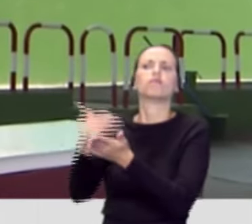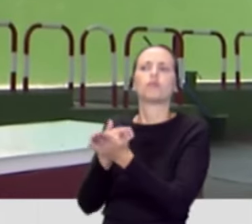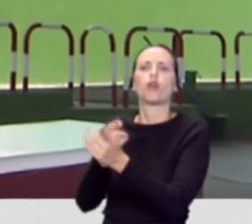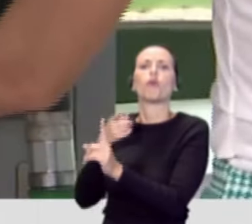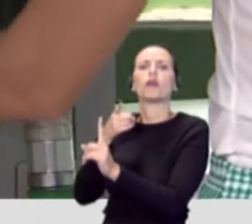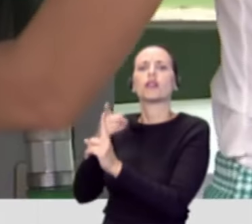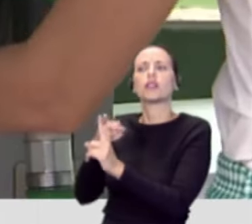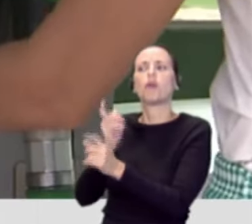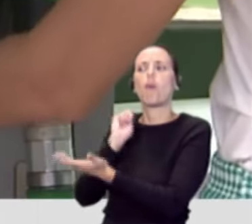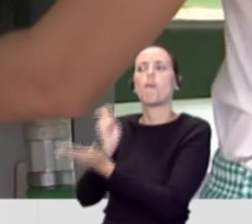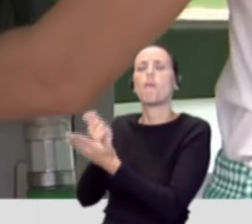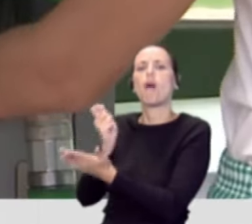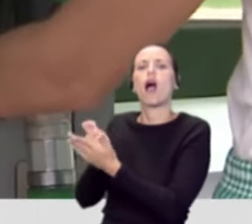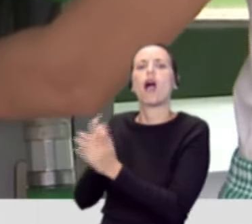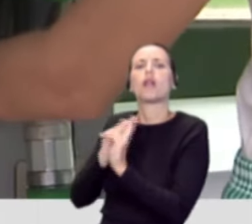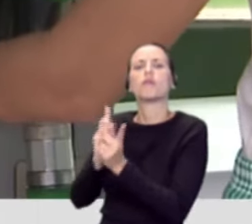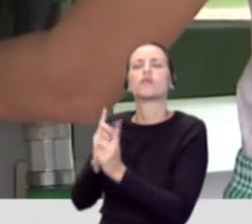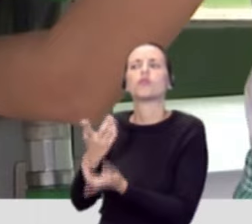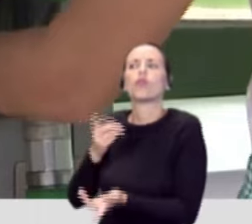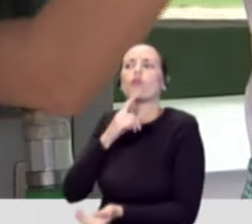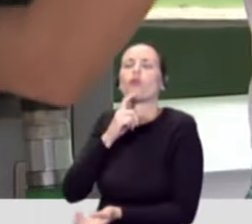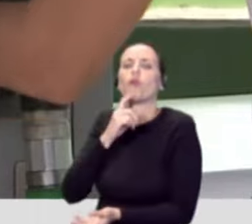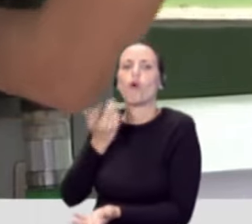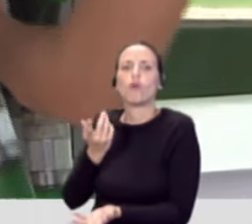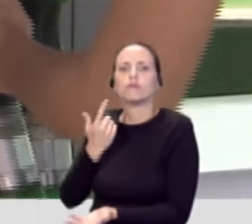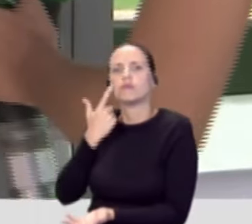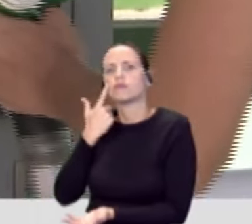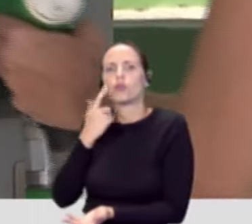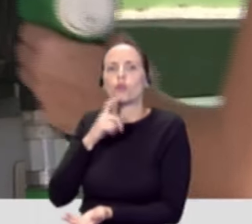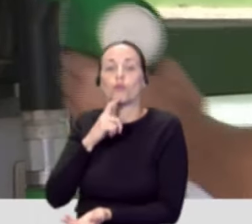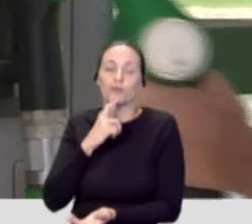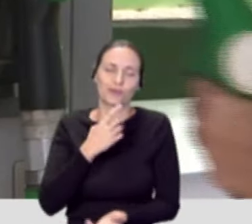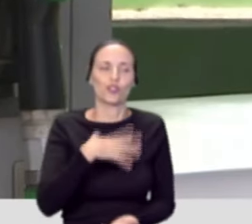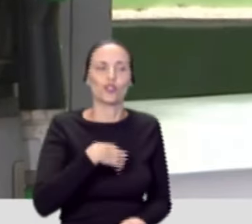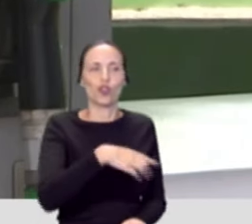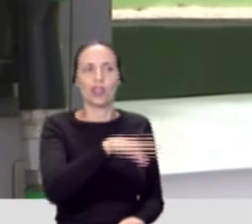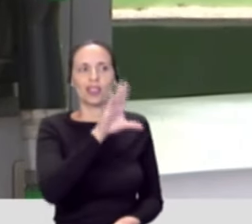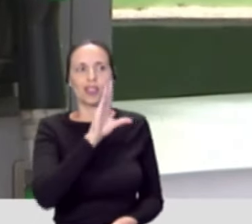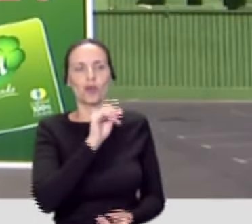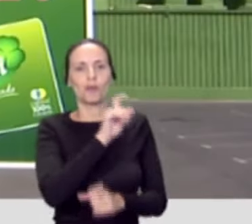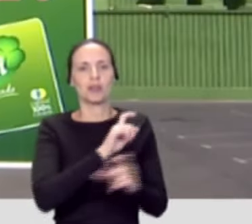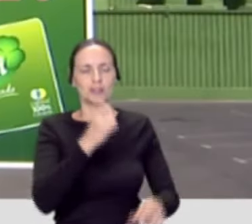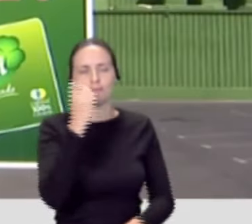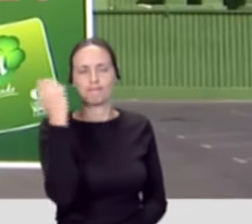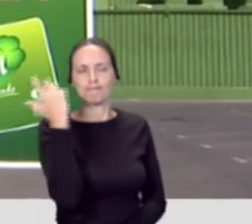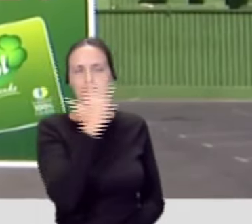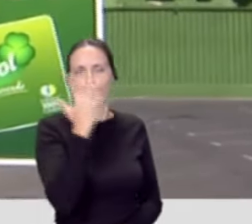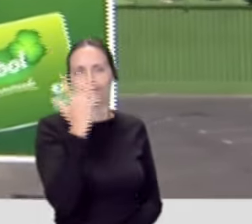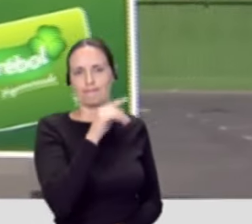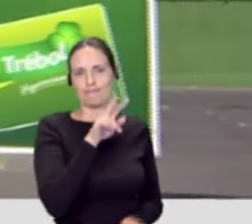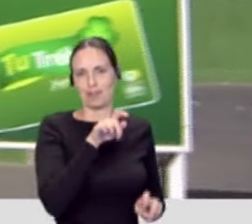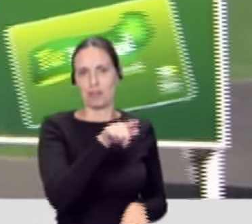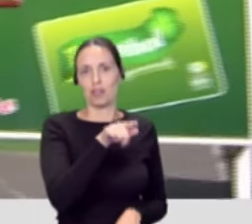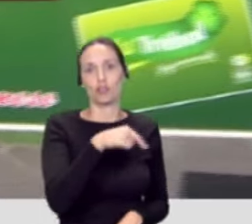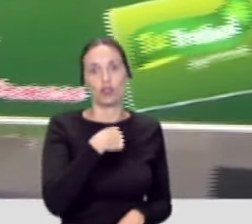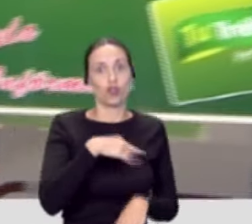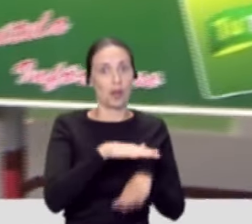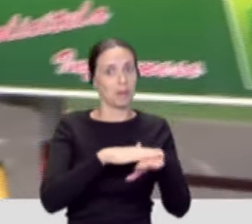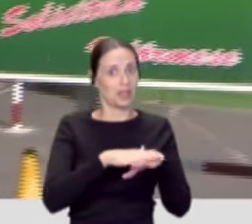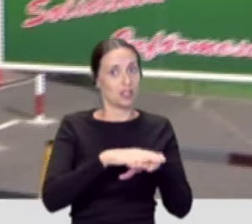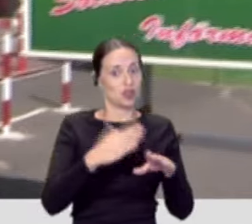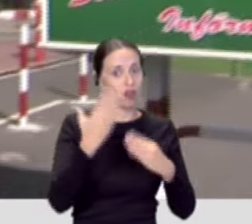yo entiendo que también la gente sea crítica con este tema, porque yo trabajo en la administración, ¿no? En el Cabildo de Gran Canaria. Las administraciones